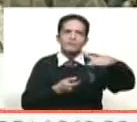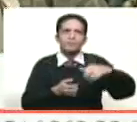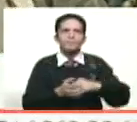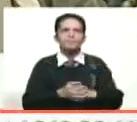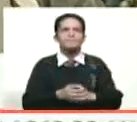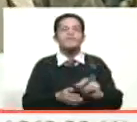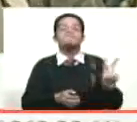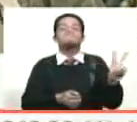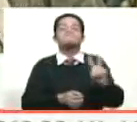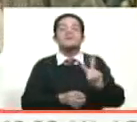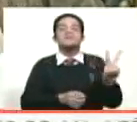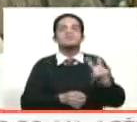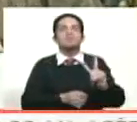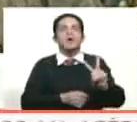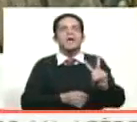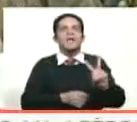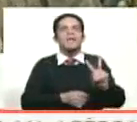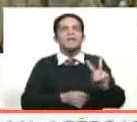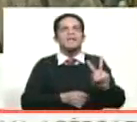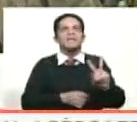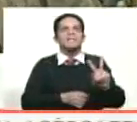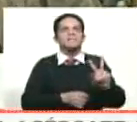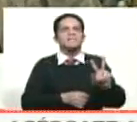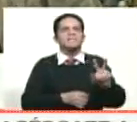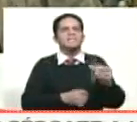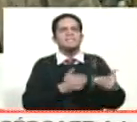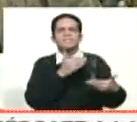Venezuela ha pasado muchas pruebas